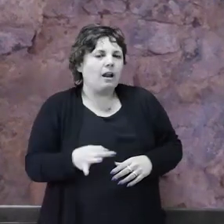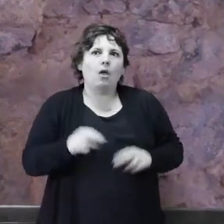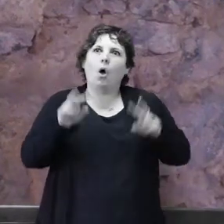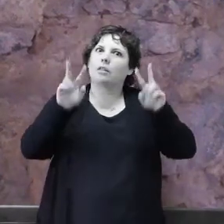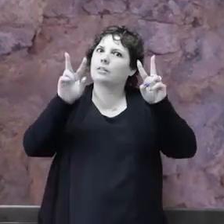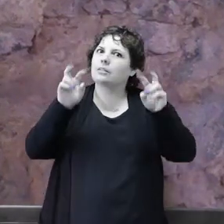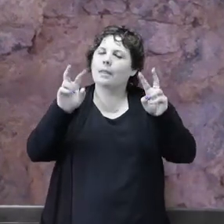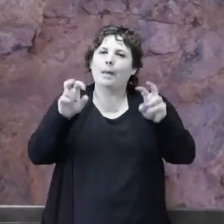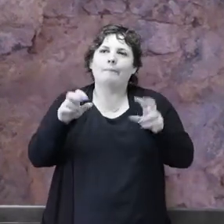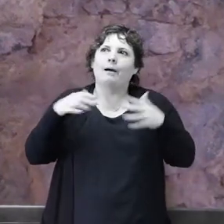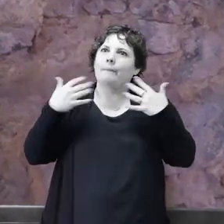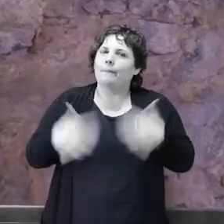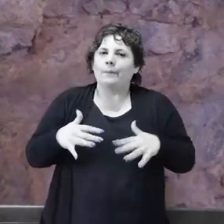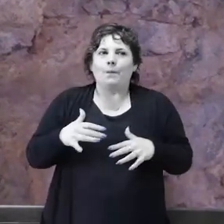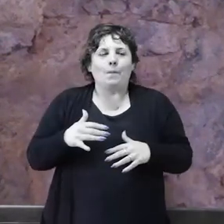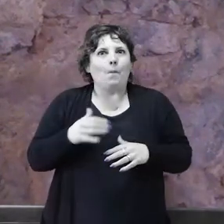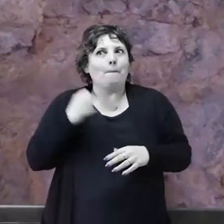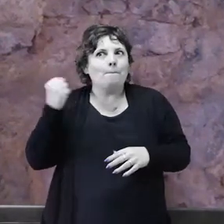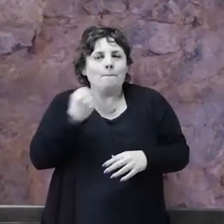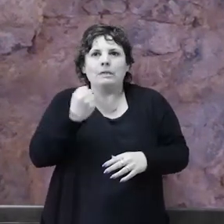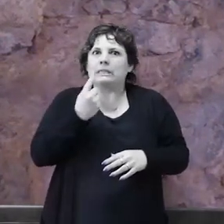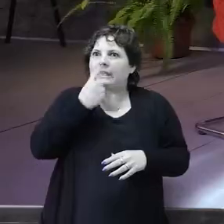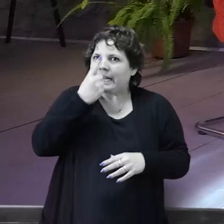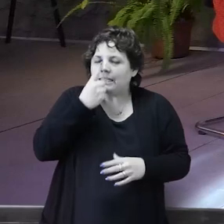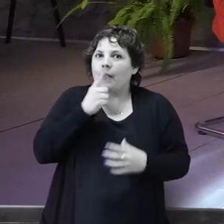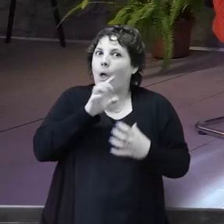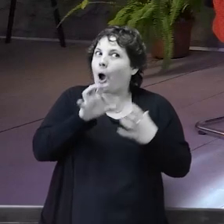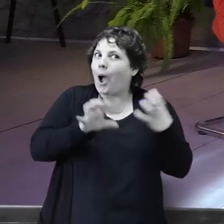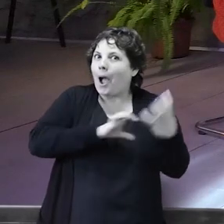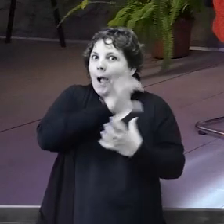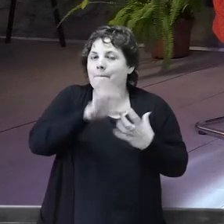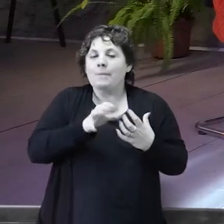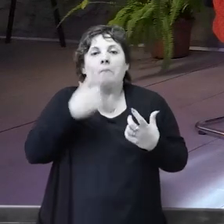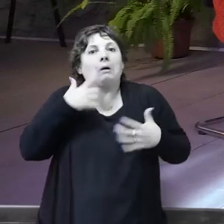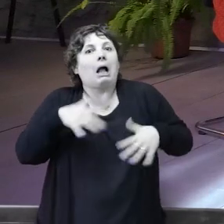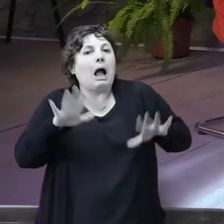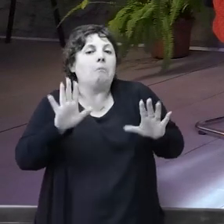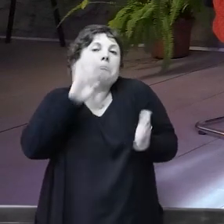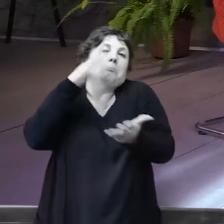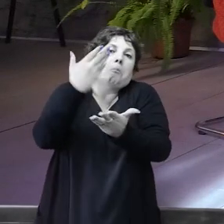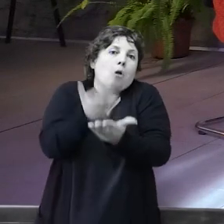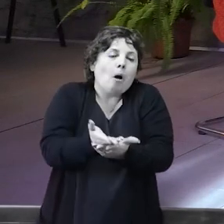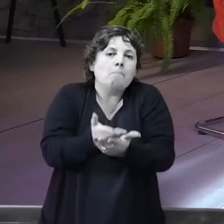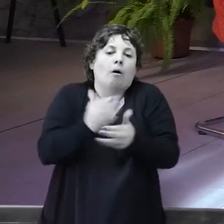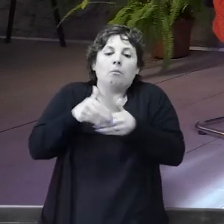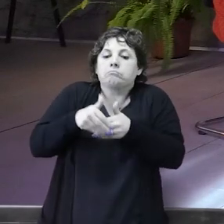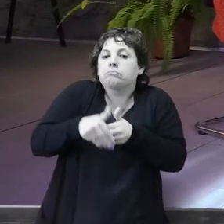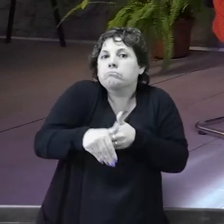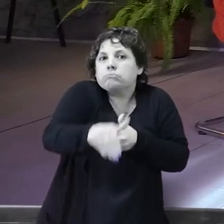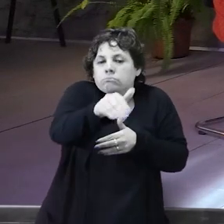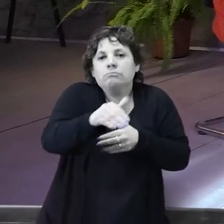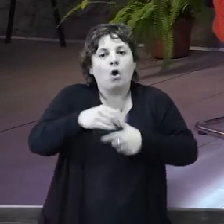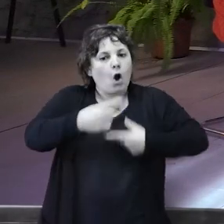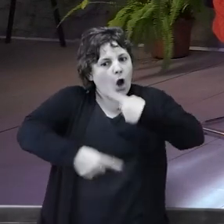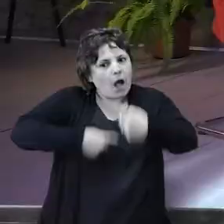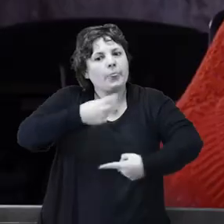muy intenso, interesante y complejo, y capaz que te propongo en otra oportunidad